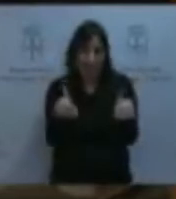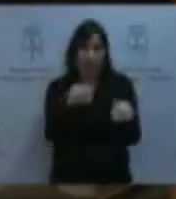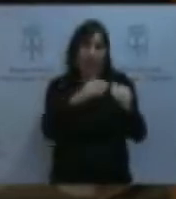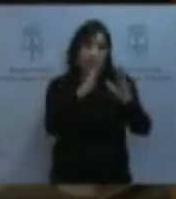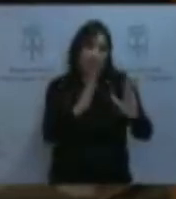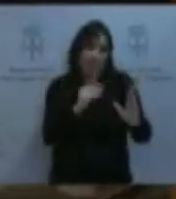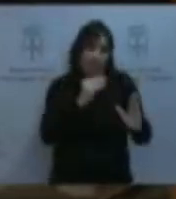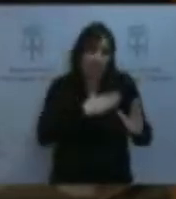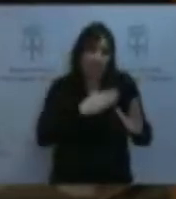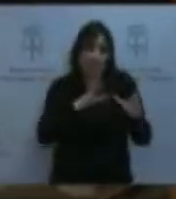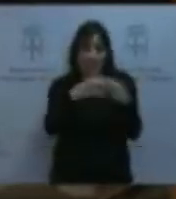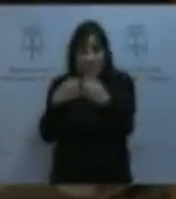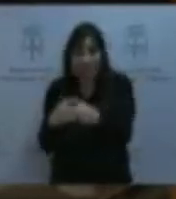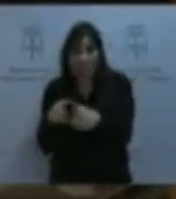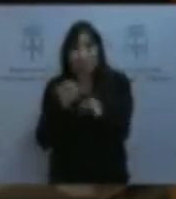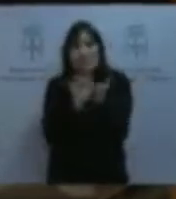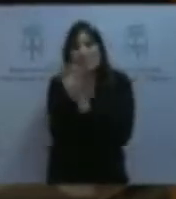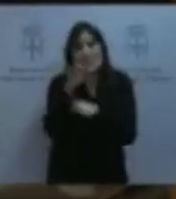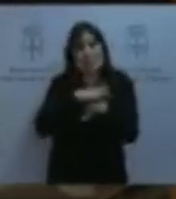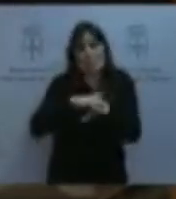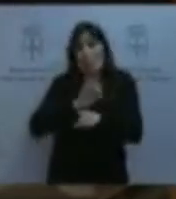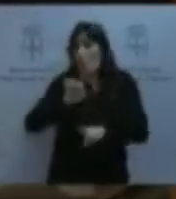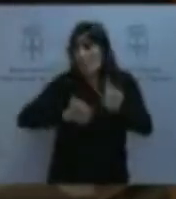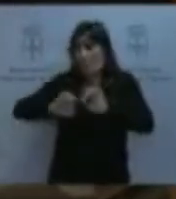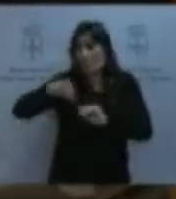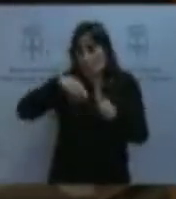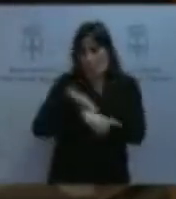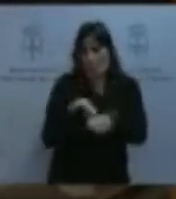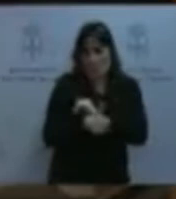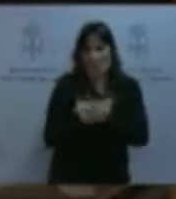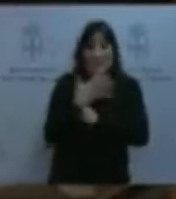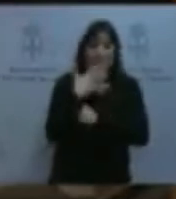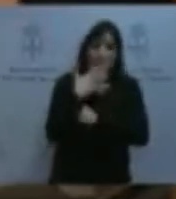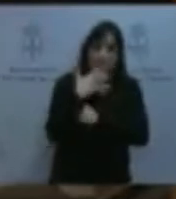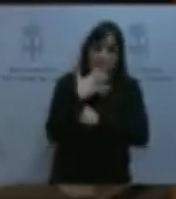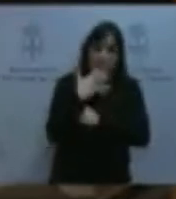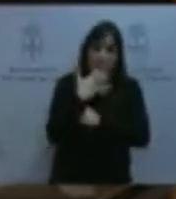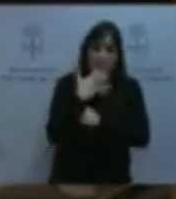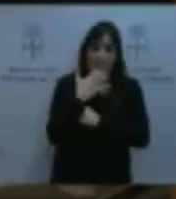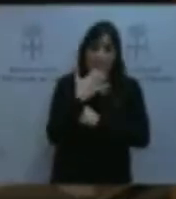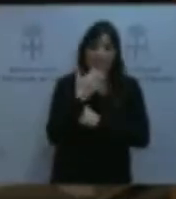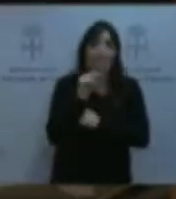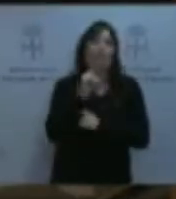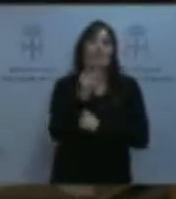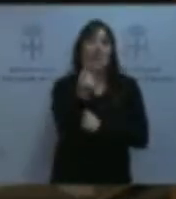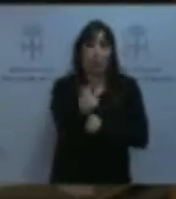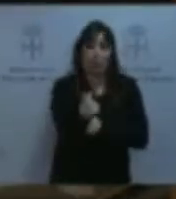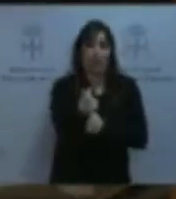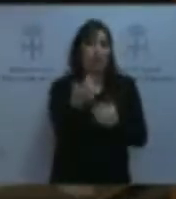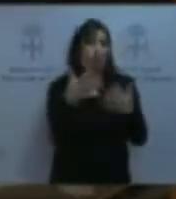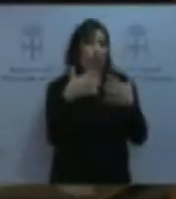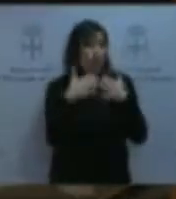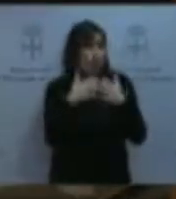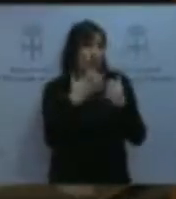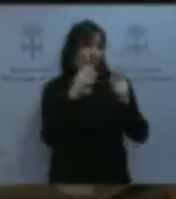hablar de otros problemas de mayor calado, como son las dificultades en términos económicos, la industria, especialmente en el suroccidente, vemos los problemas que